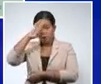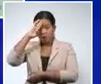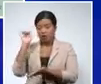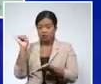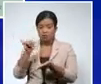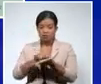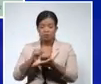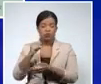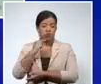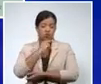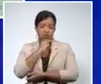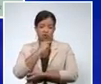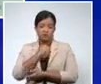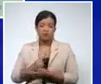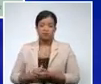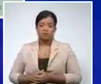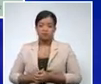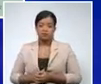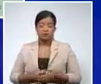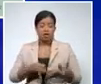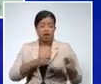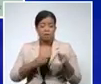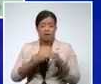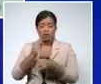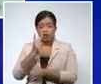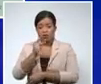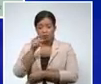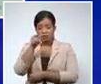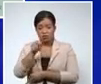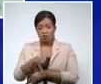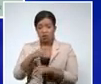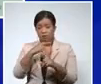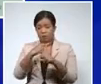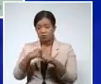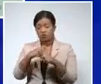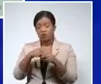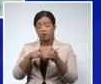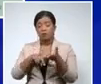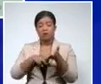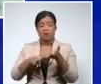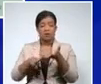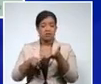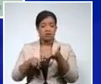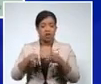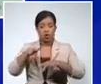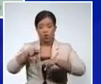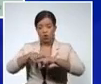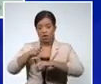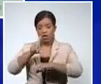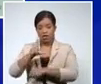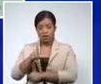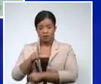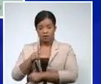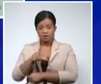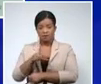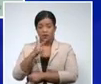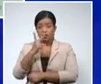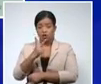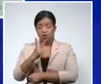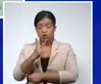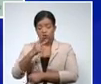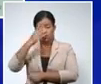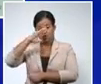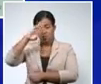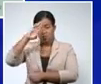Rusia. Y los dos pacientes diagnosticados en la provincia de Holguín son dos viajeros cubanos